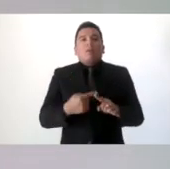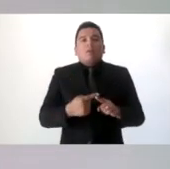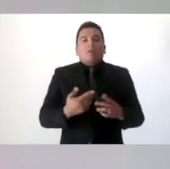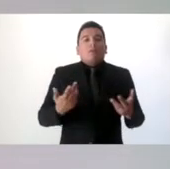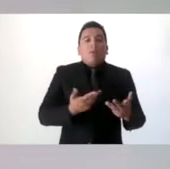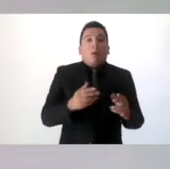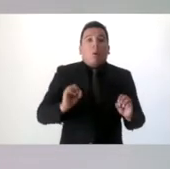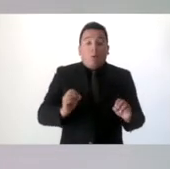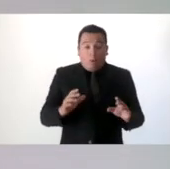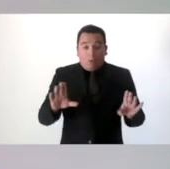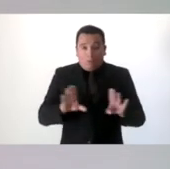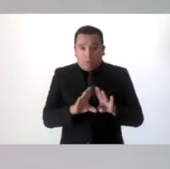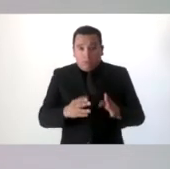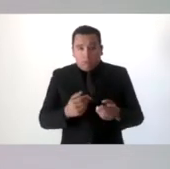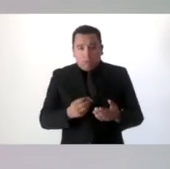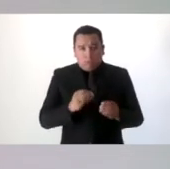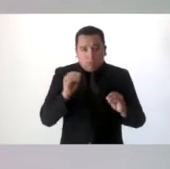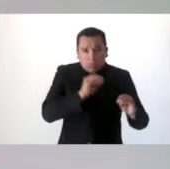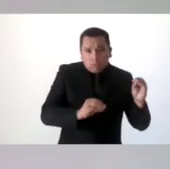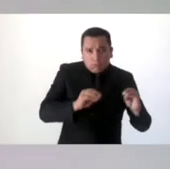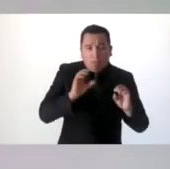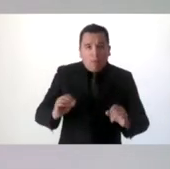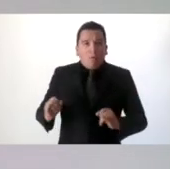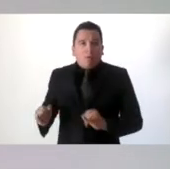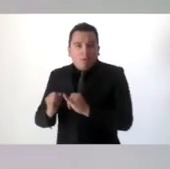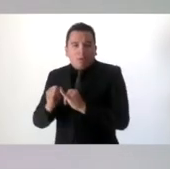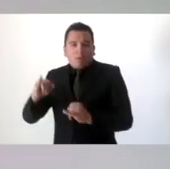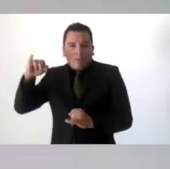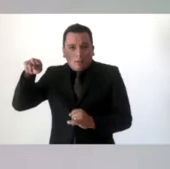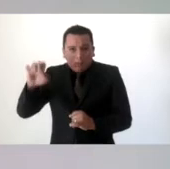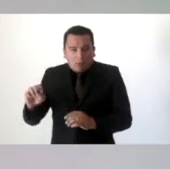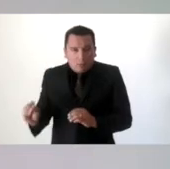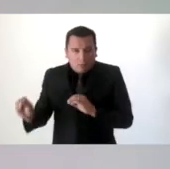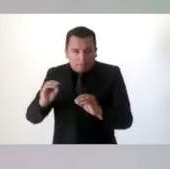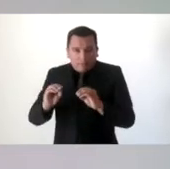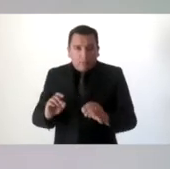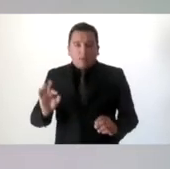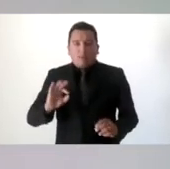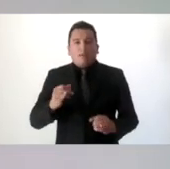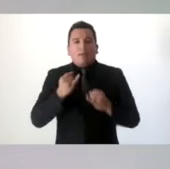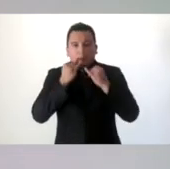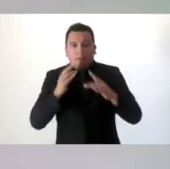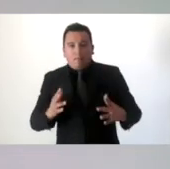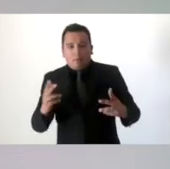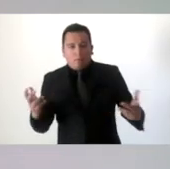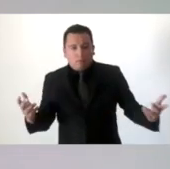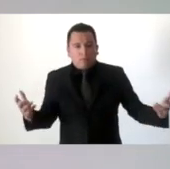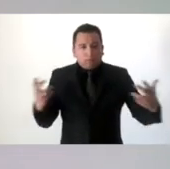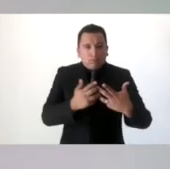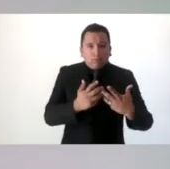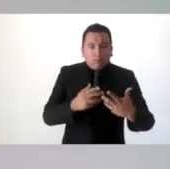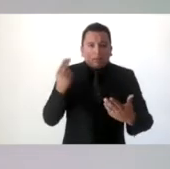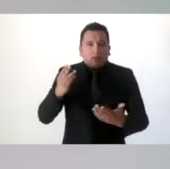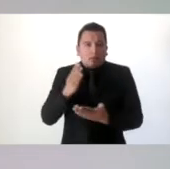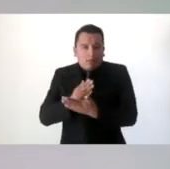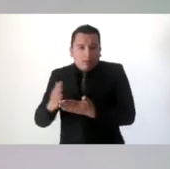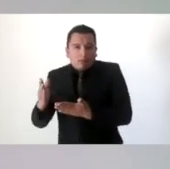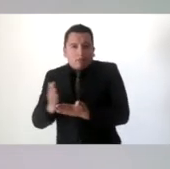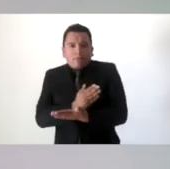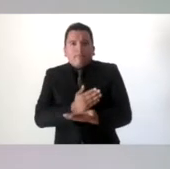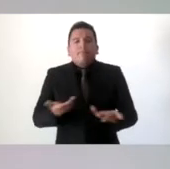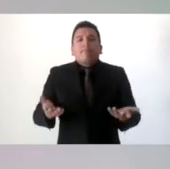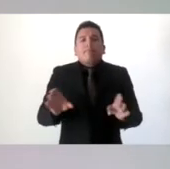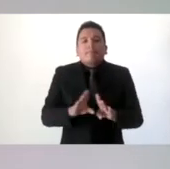se desarrollaría una parte por el instituto, qué se queda el instituto en caso de que se contrate a una tercera